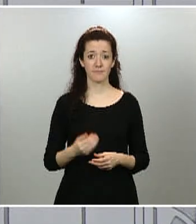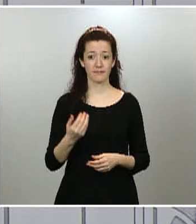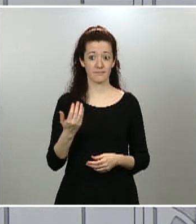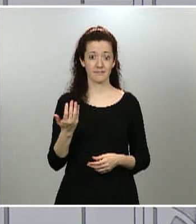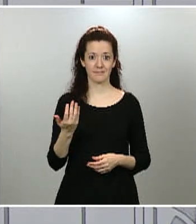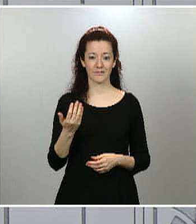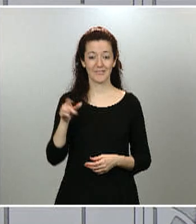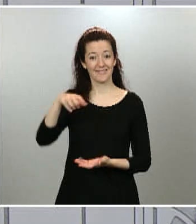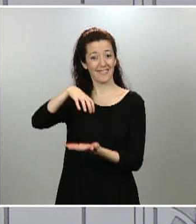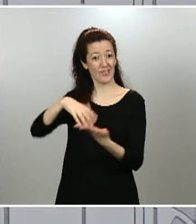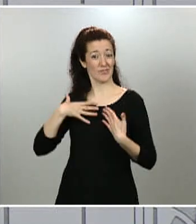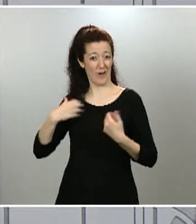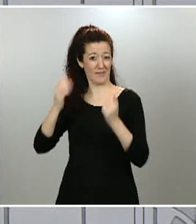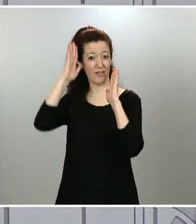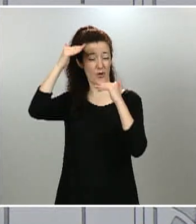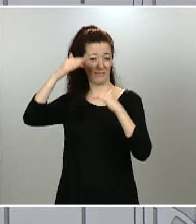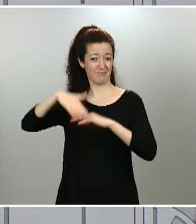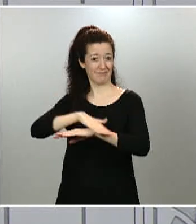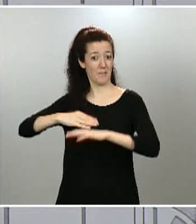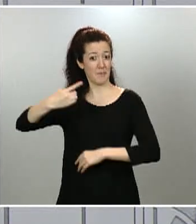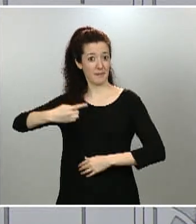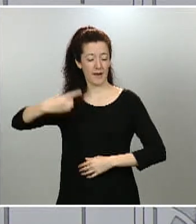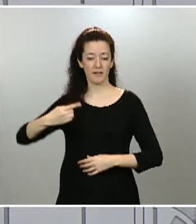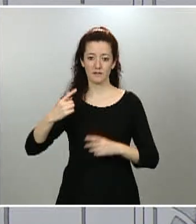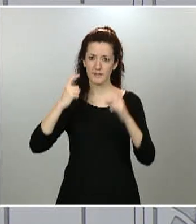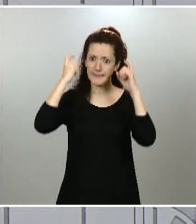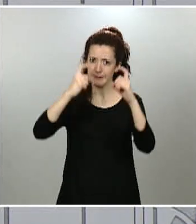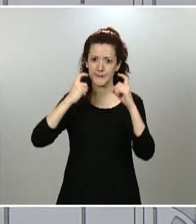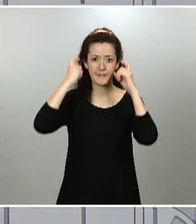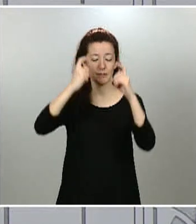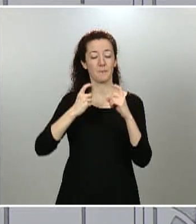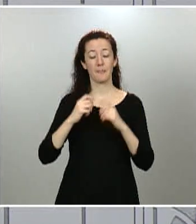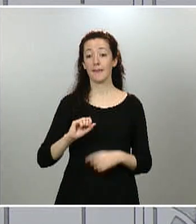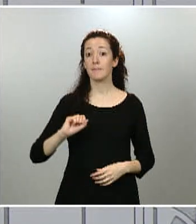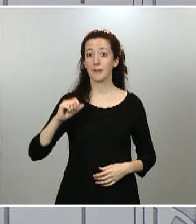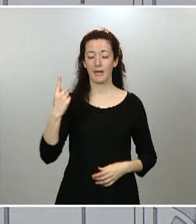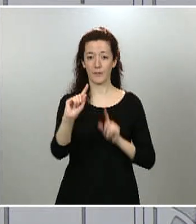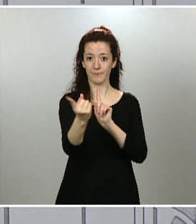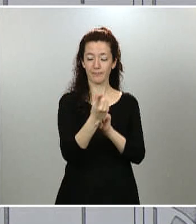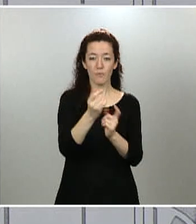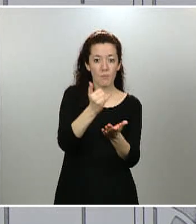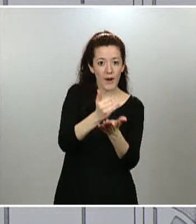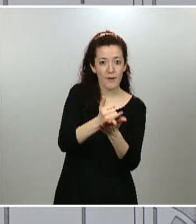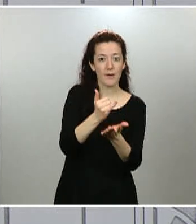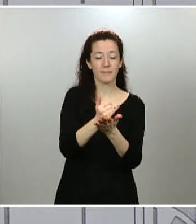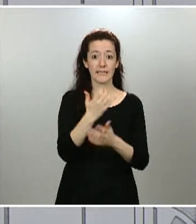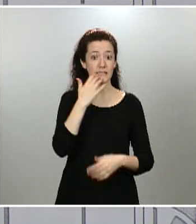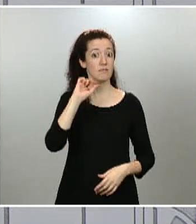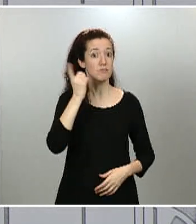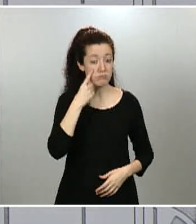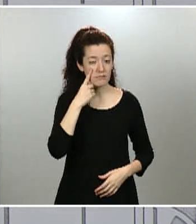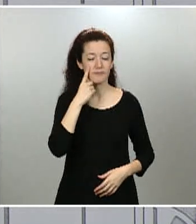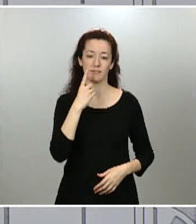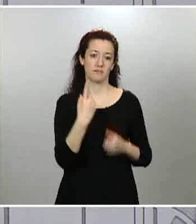primaria para, primero, la toma de muestras, el aislamiento y el seguimiento de muchos casos que en